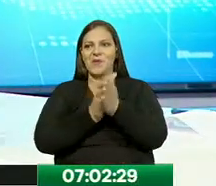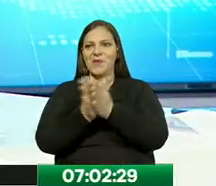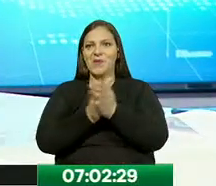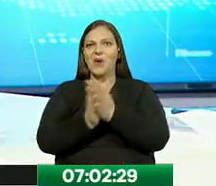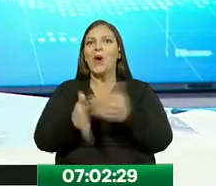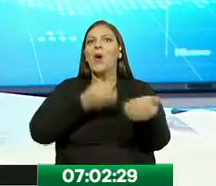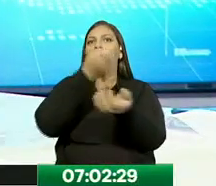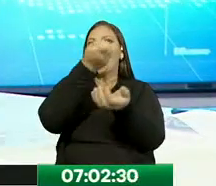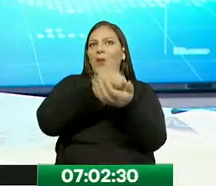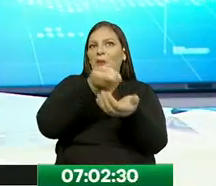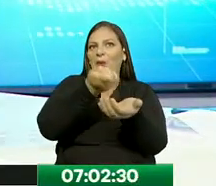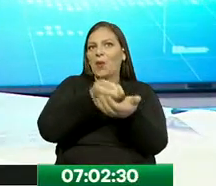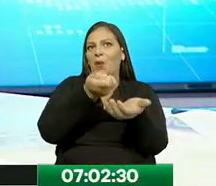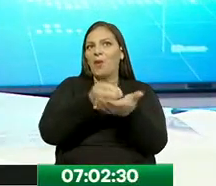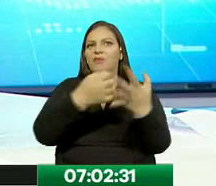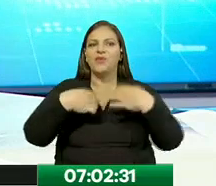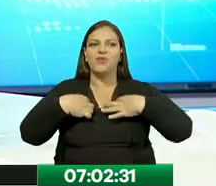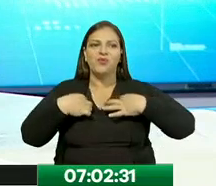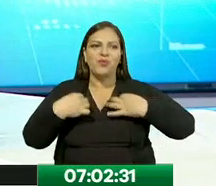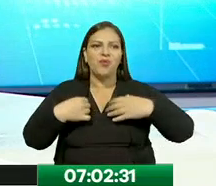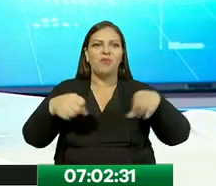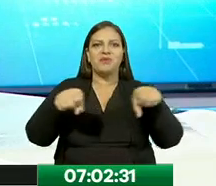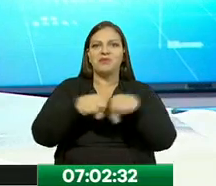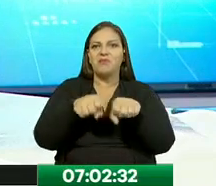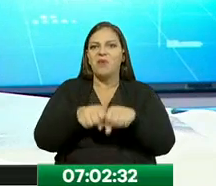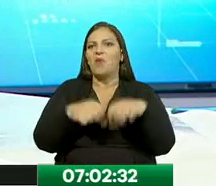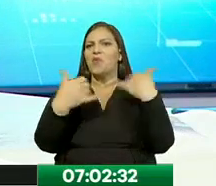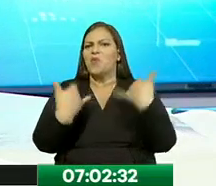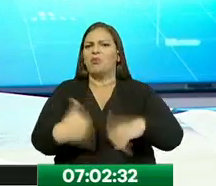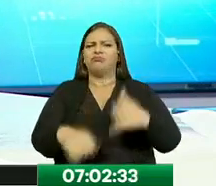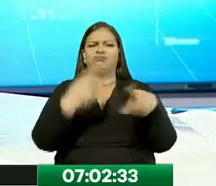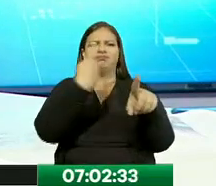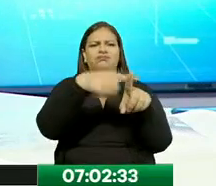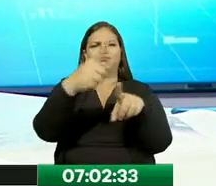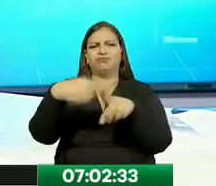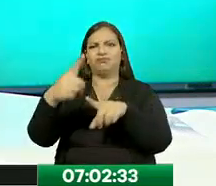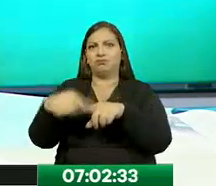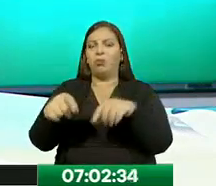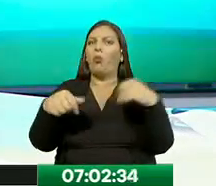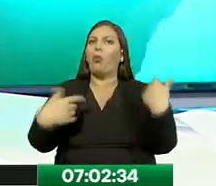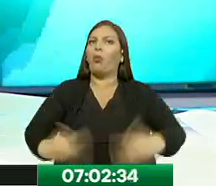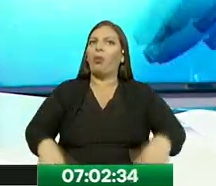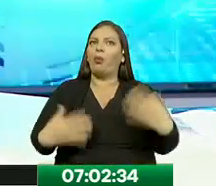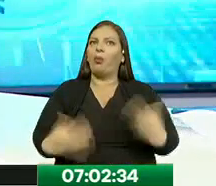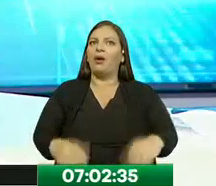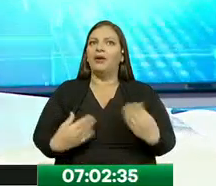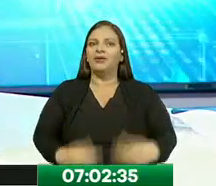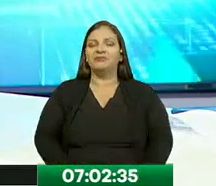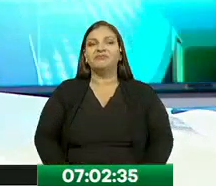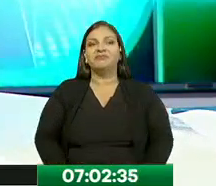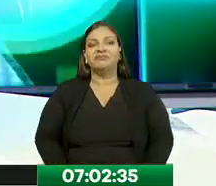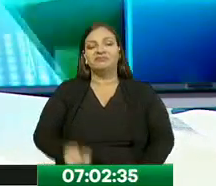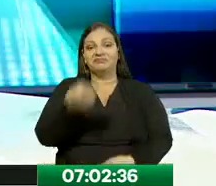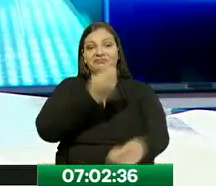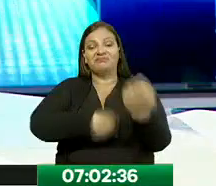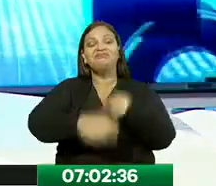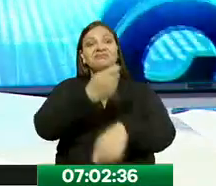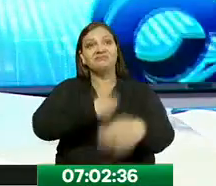sus compras por las fiestas de diciembre, impulsando el comercio navideño.